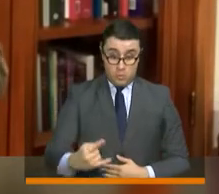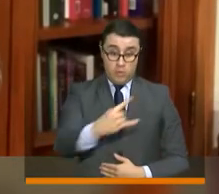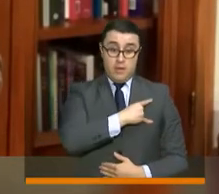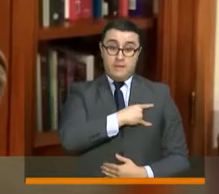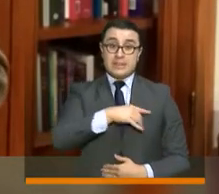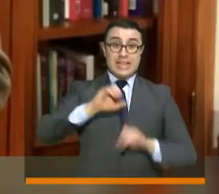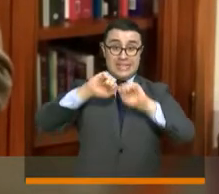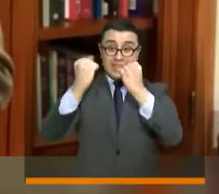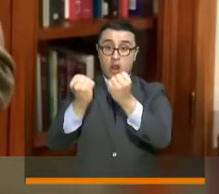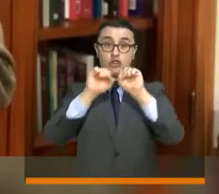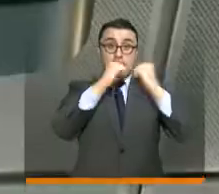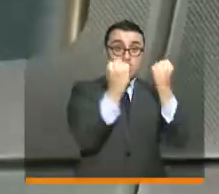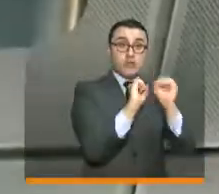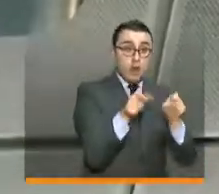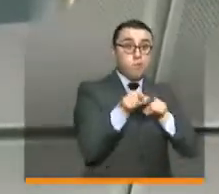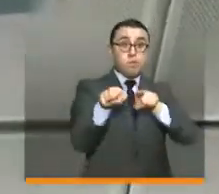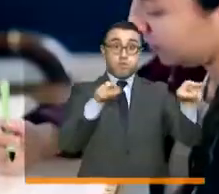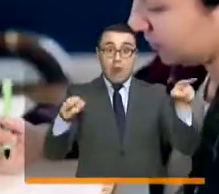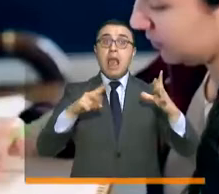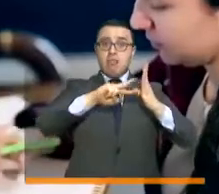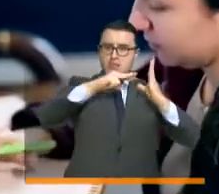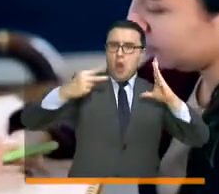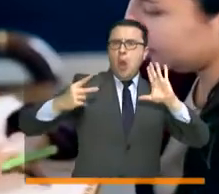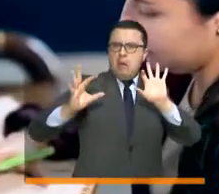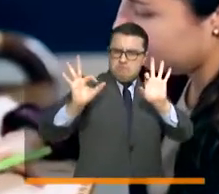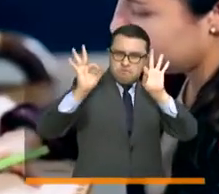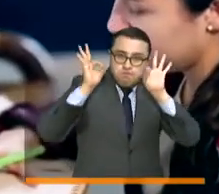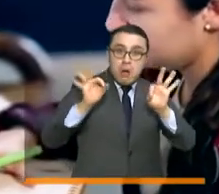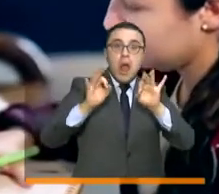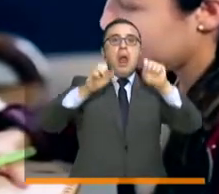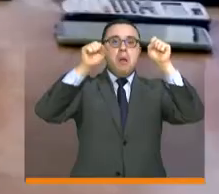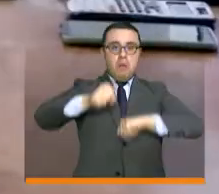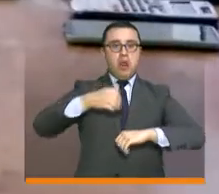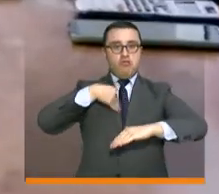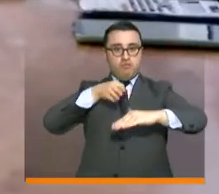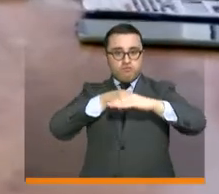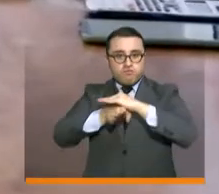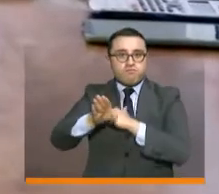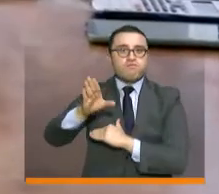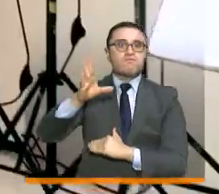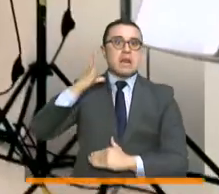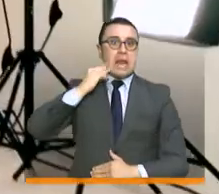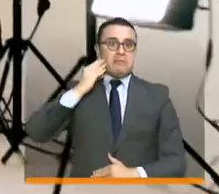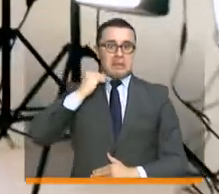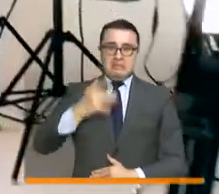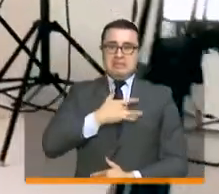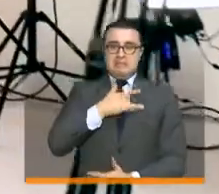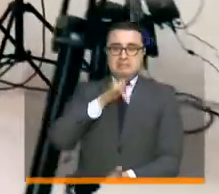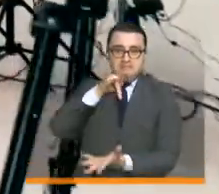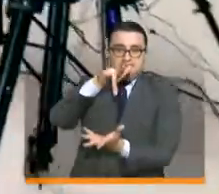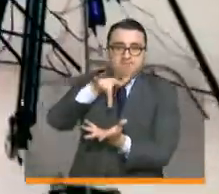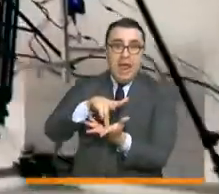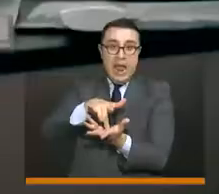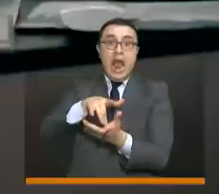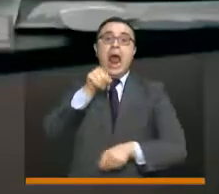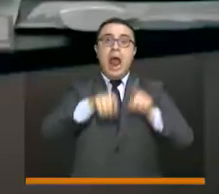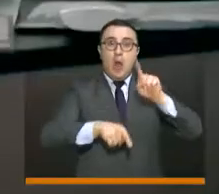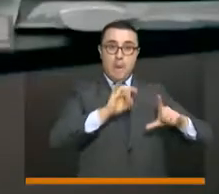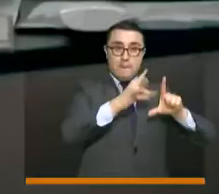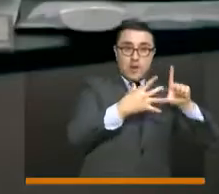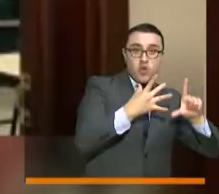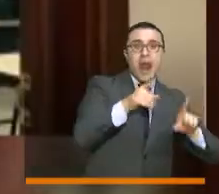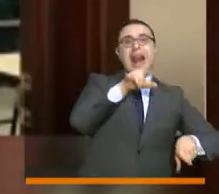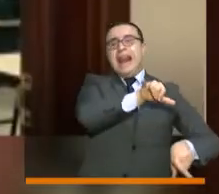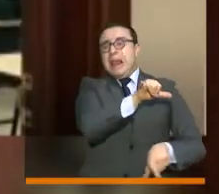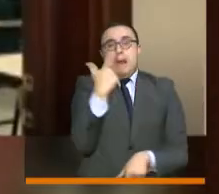de alta tecnología que permiten tener una experiencia de la clase remota simultánea con la clase en el